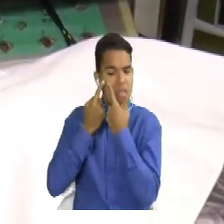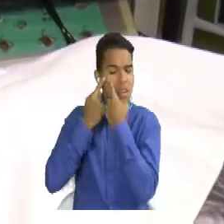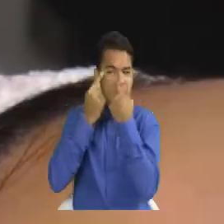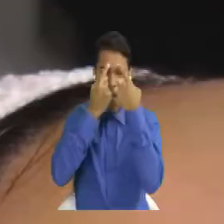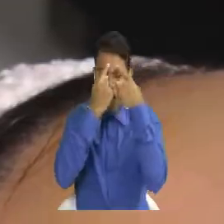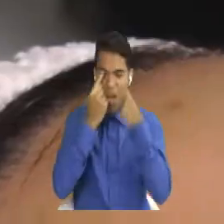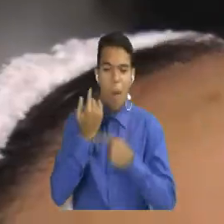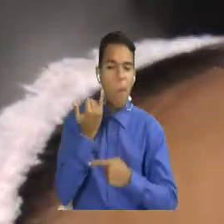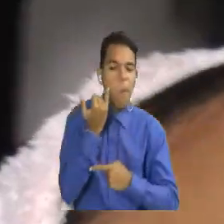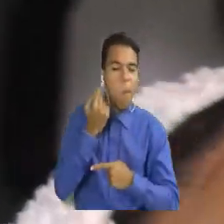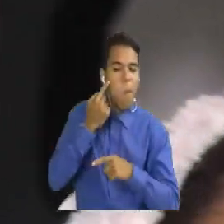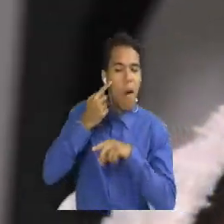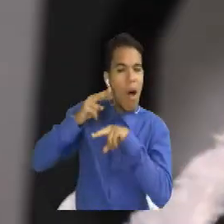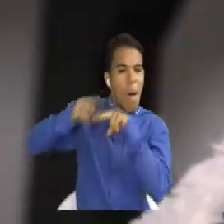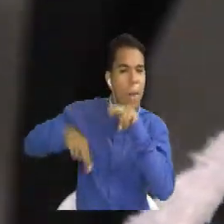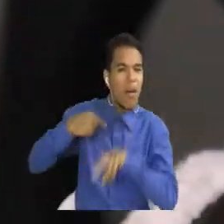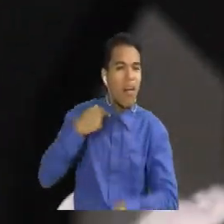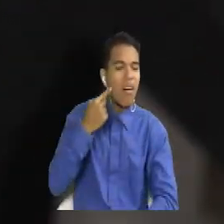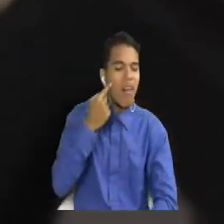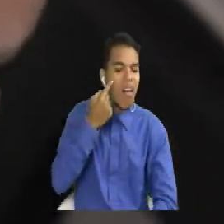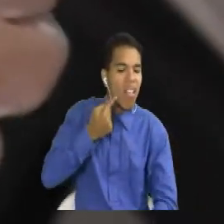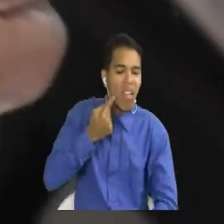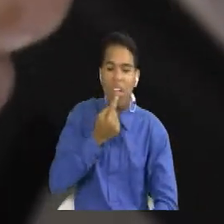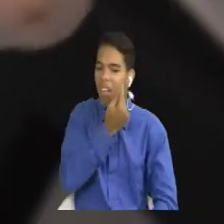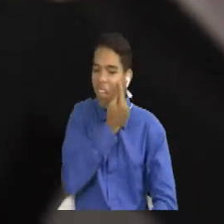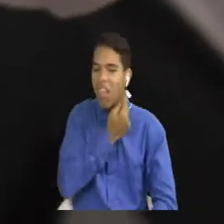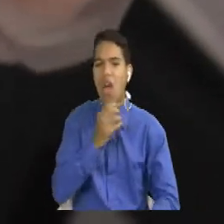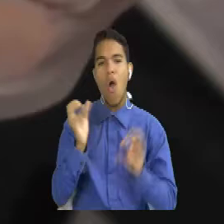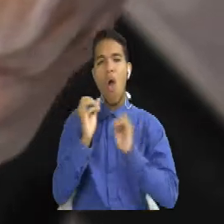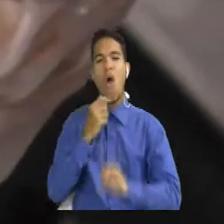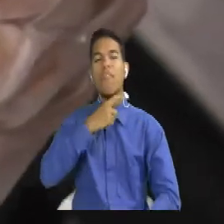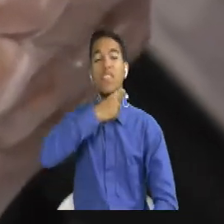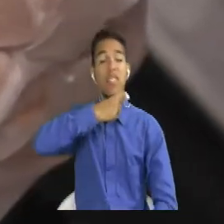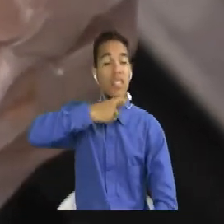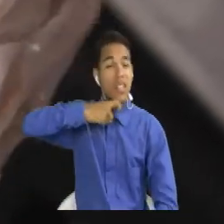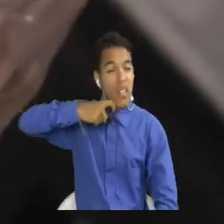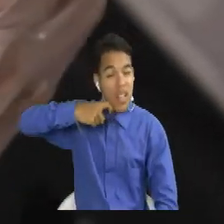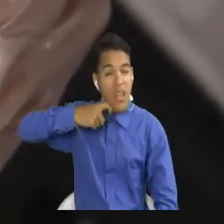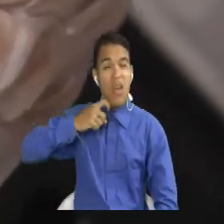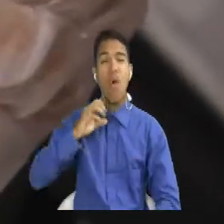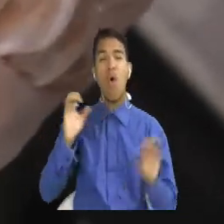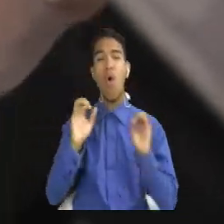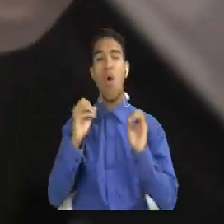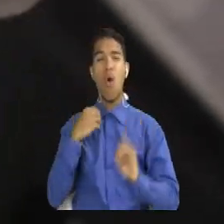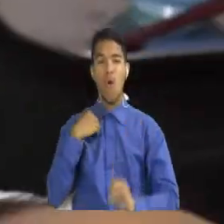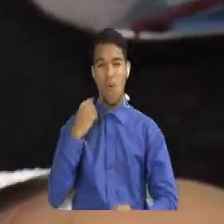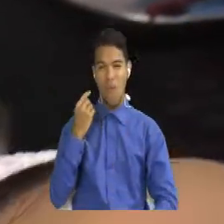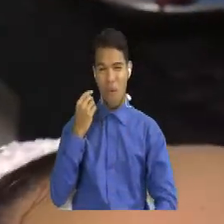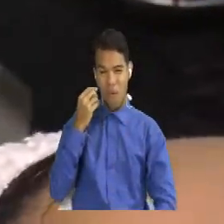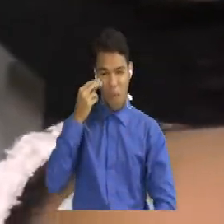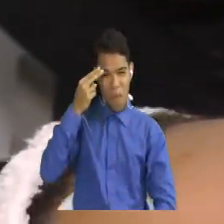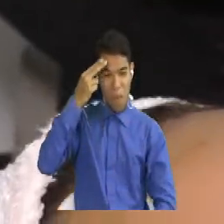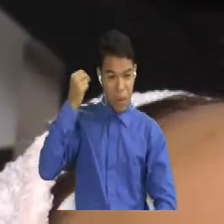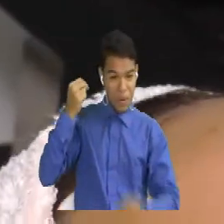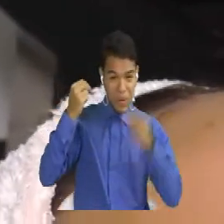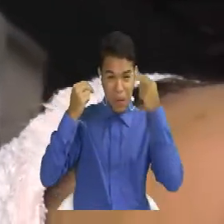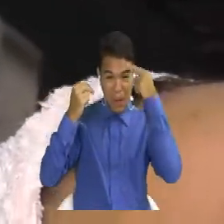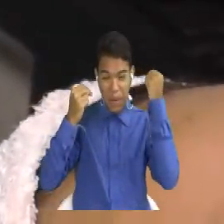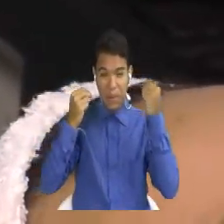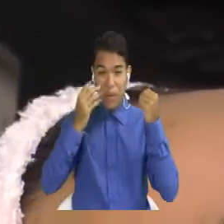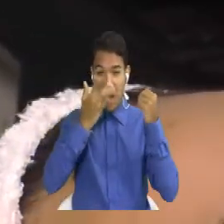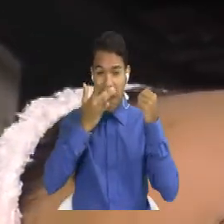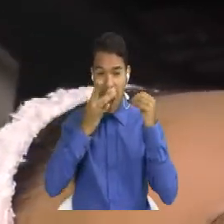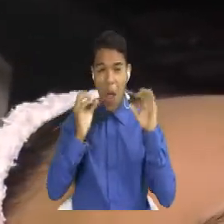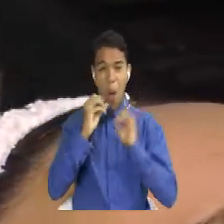pieles que tienen problemas de resequedad, pieles con problemas de manchas. Esto se trabaja con unas